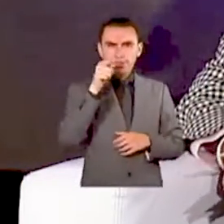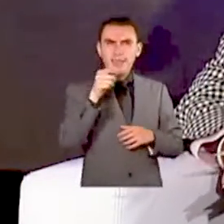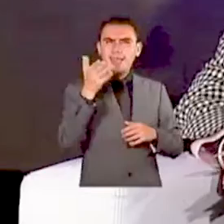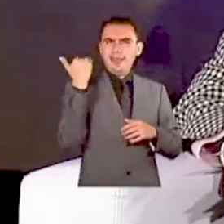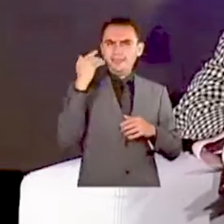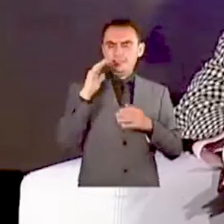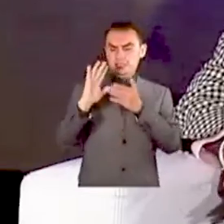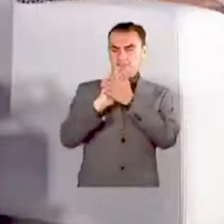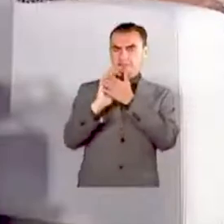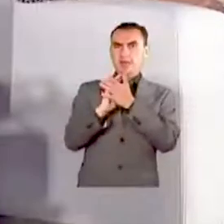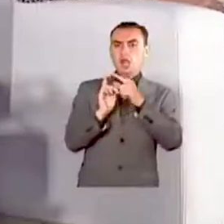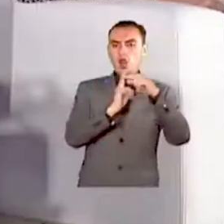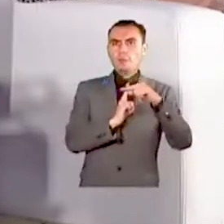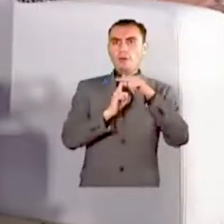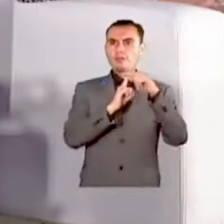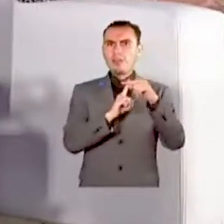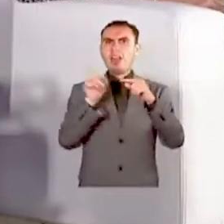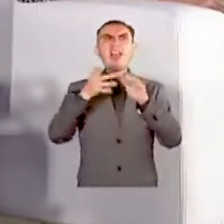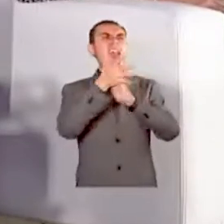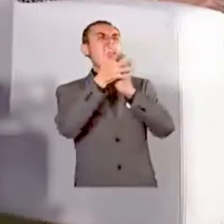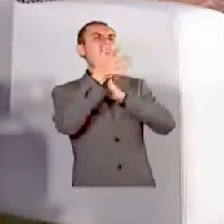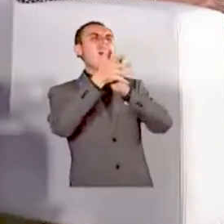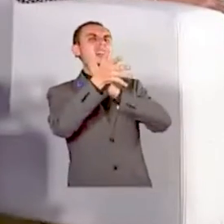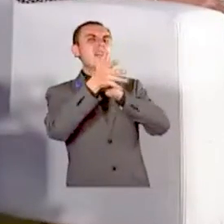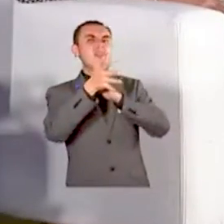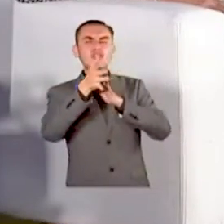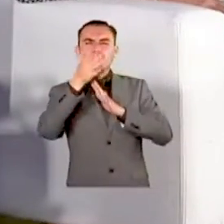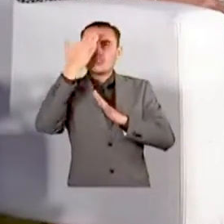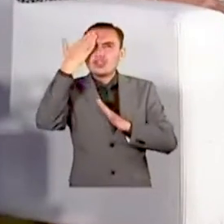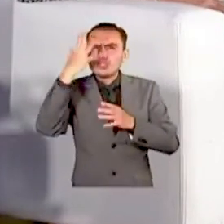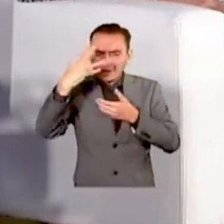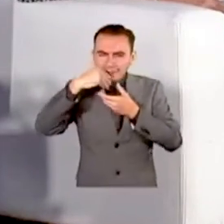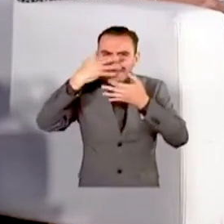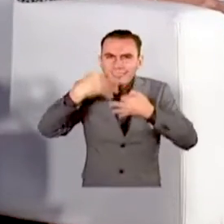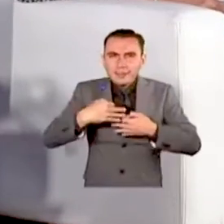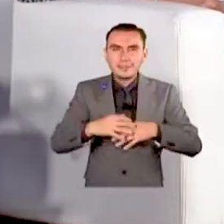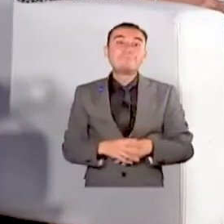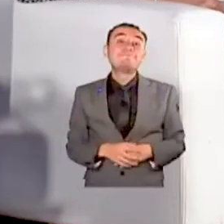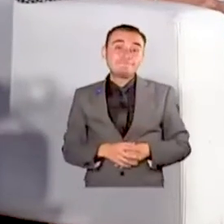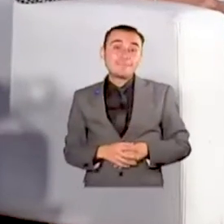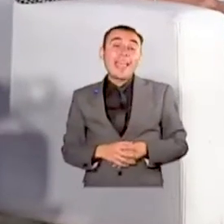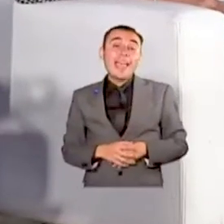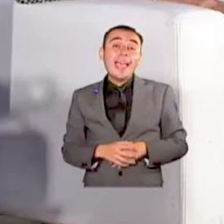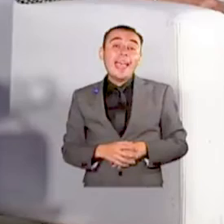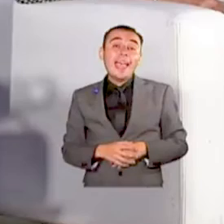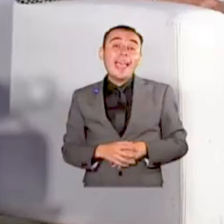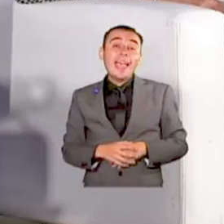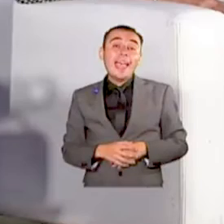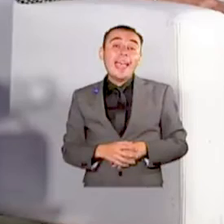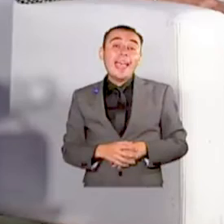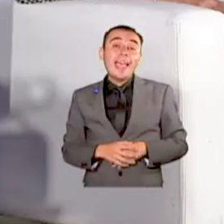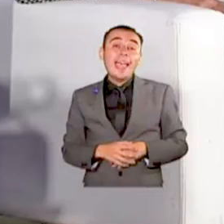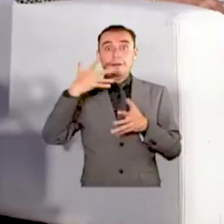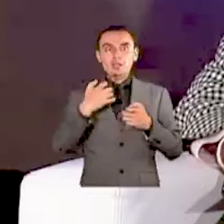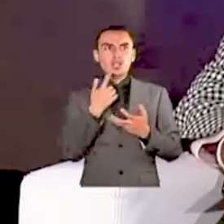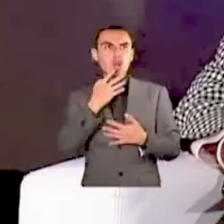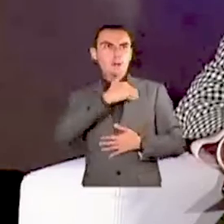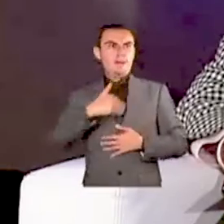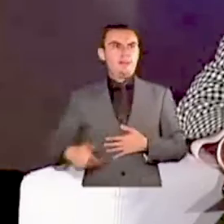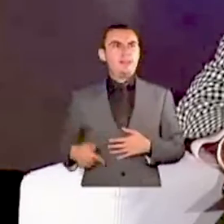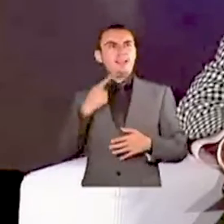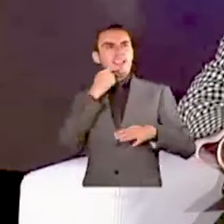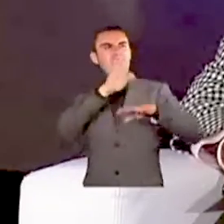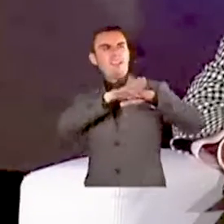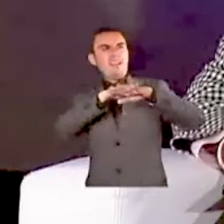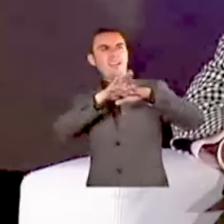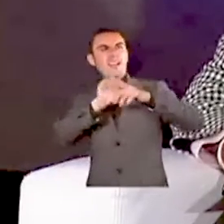la Procuraduría sin saber qué es. Los candidatos también hablan de pensiones y de reformas en el